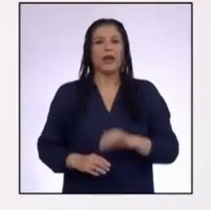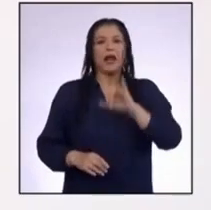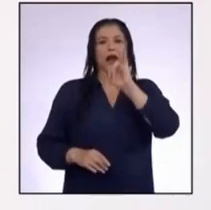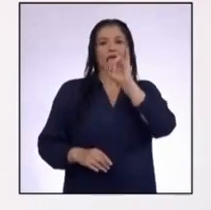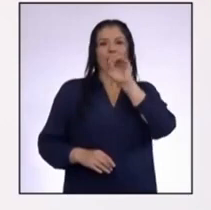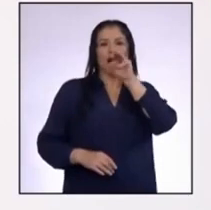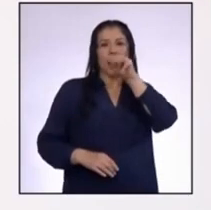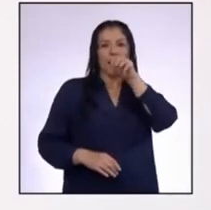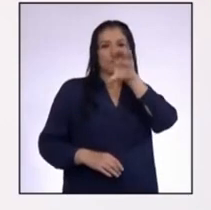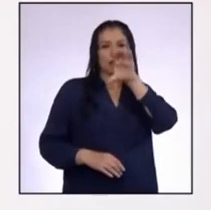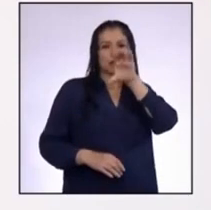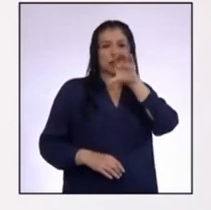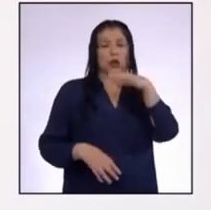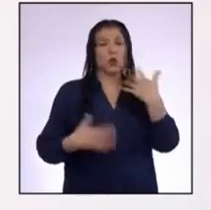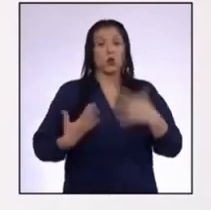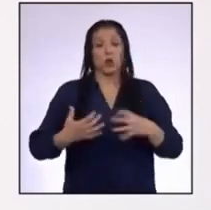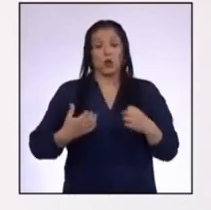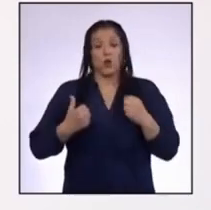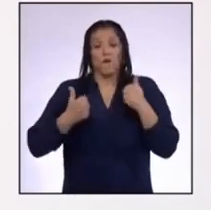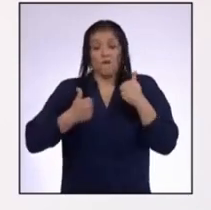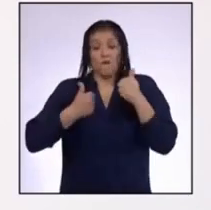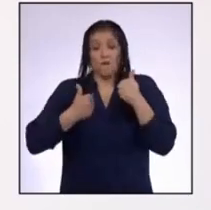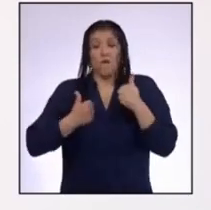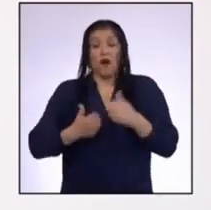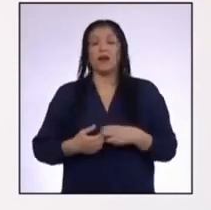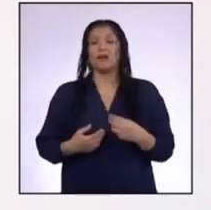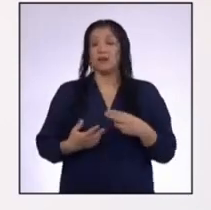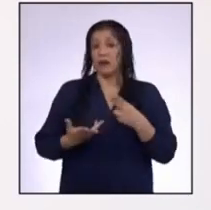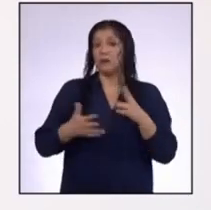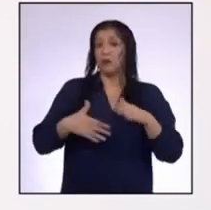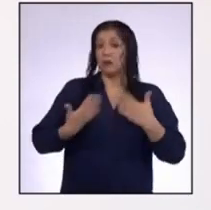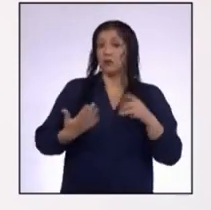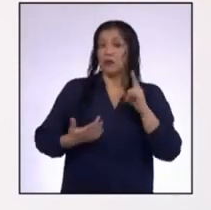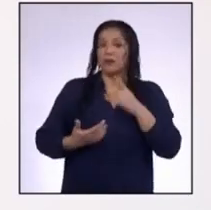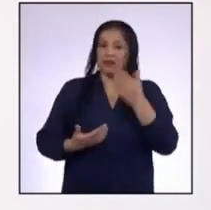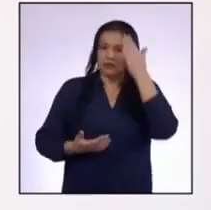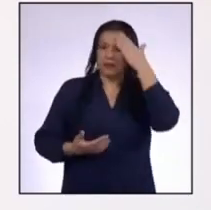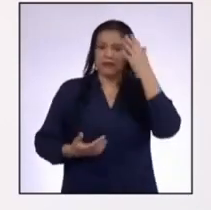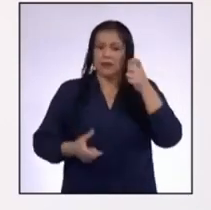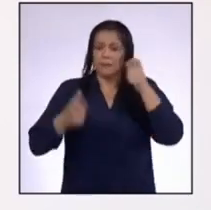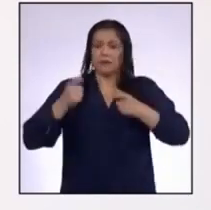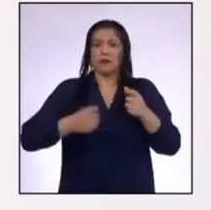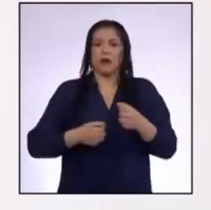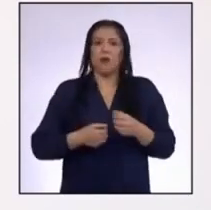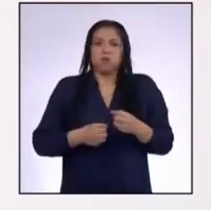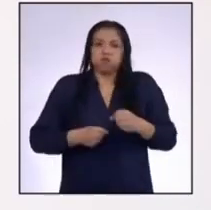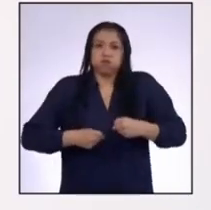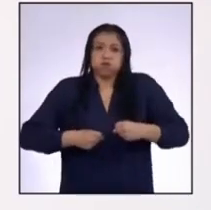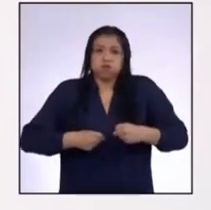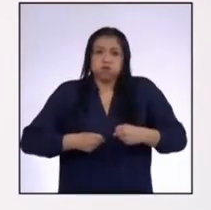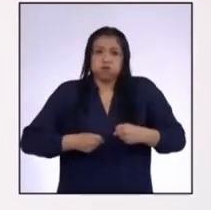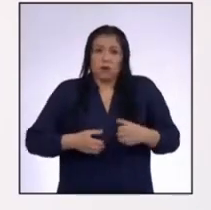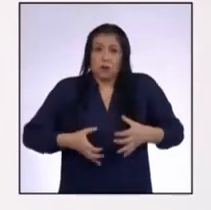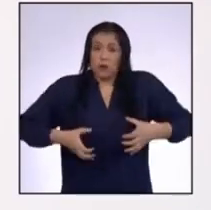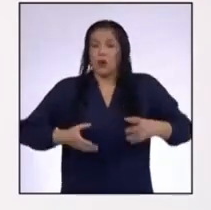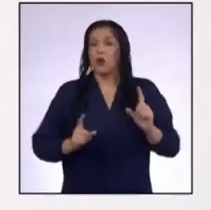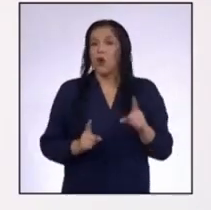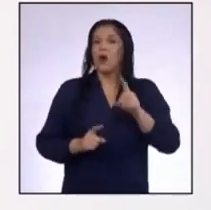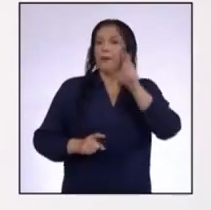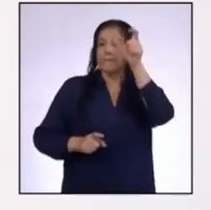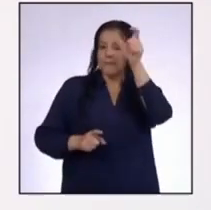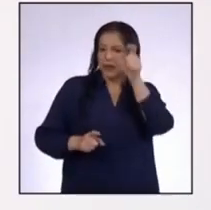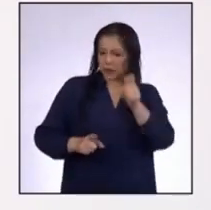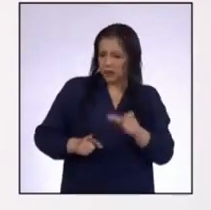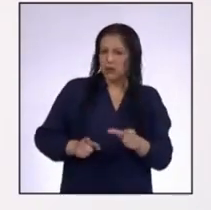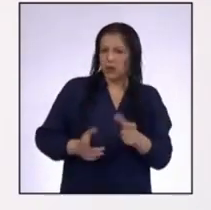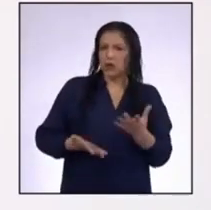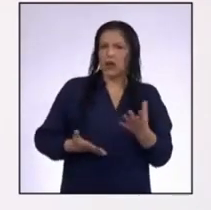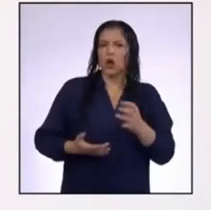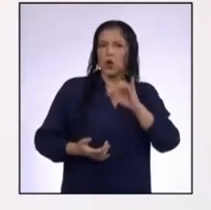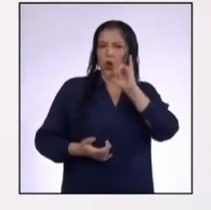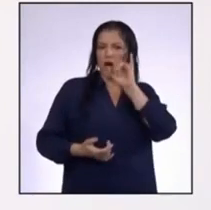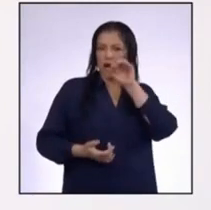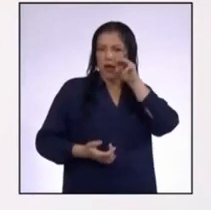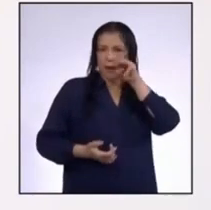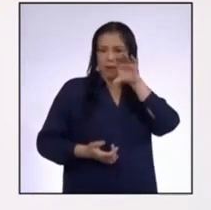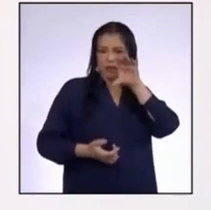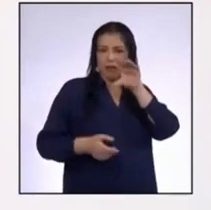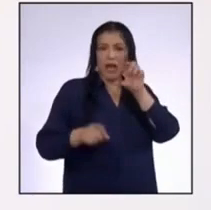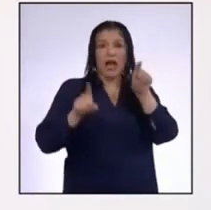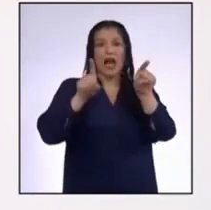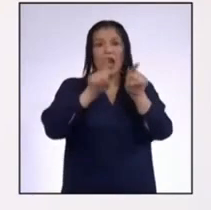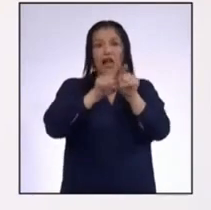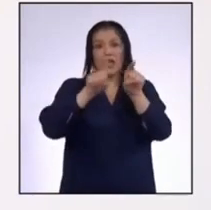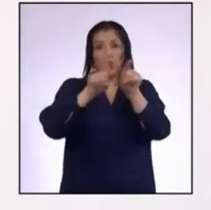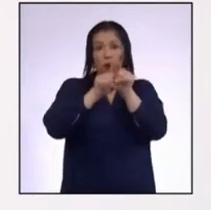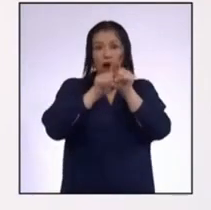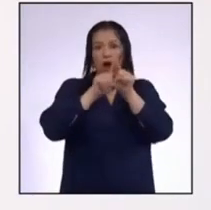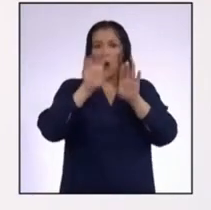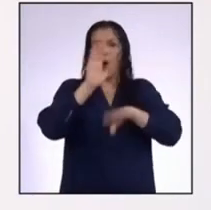IMC es una poderosísima herramienta para determinar el sobrepeso y la obesidad. Les explico, una persona con un IMC igual o